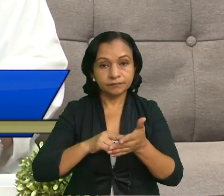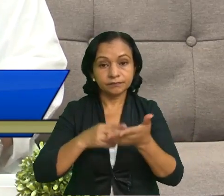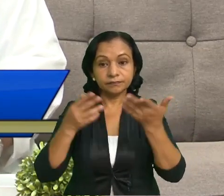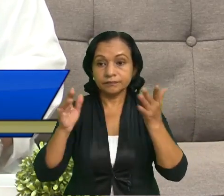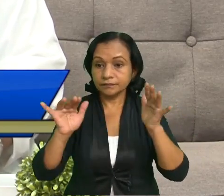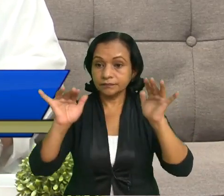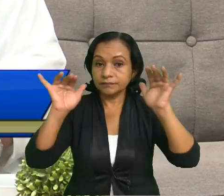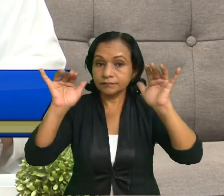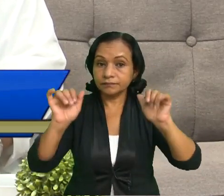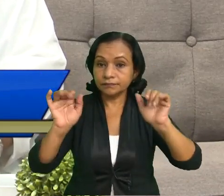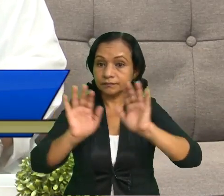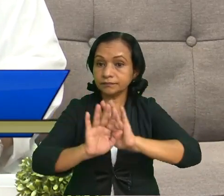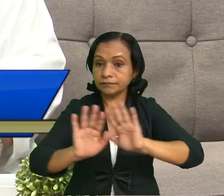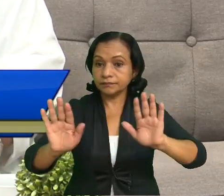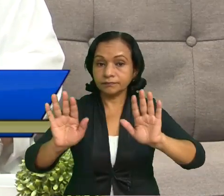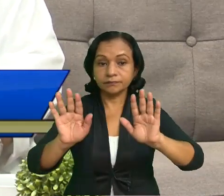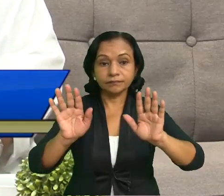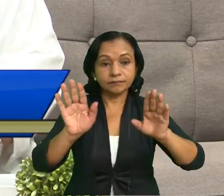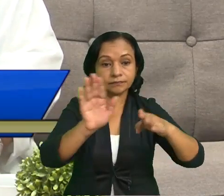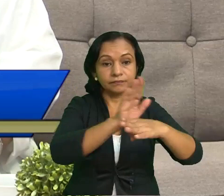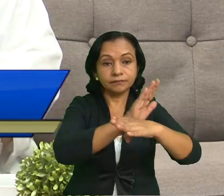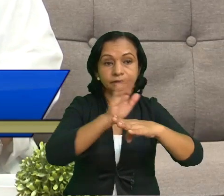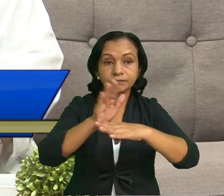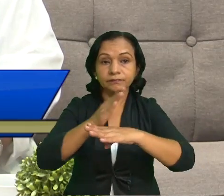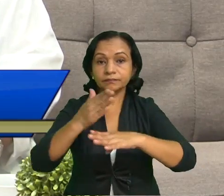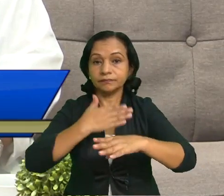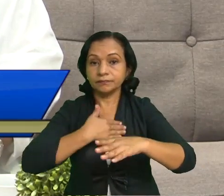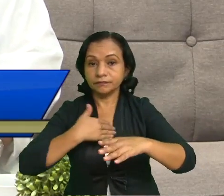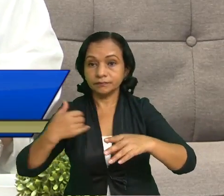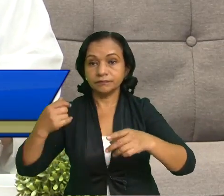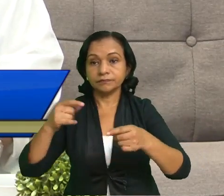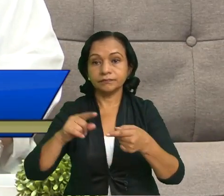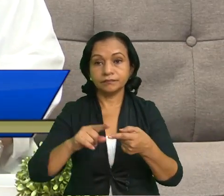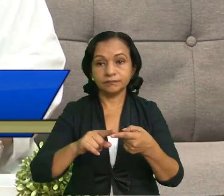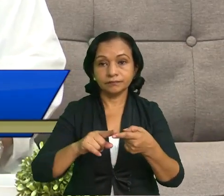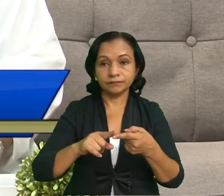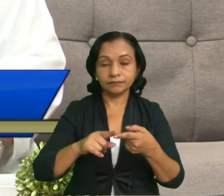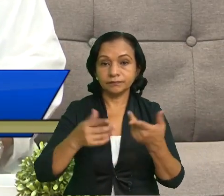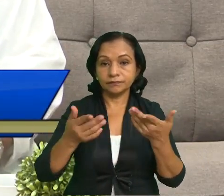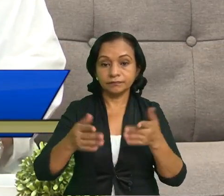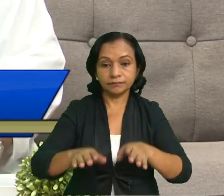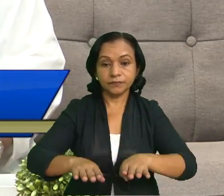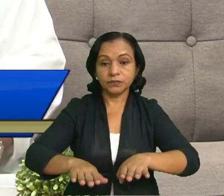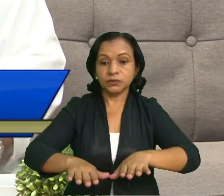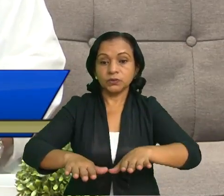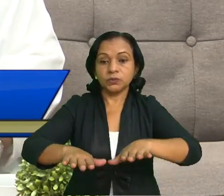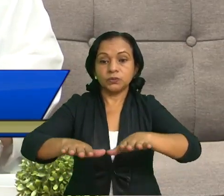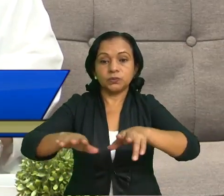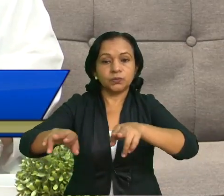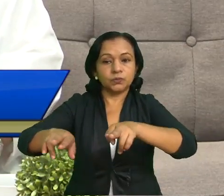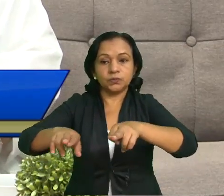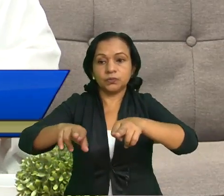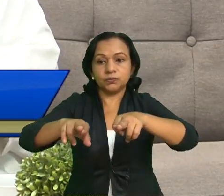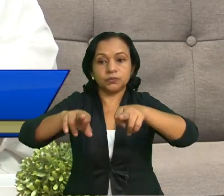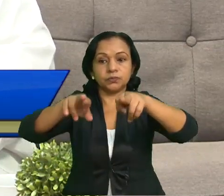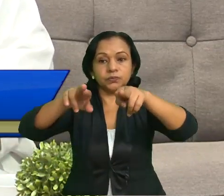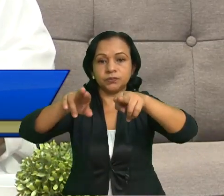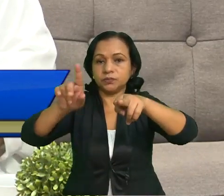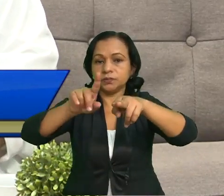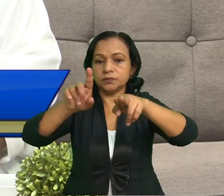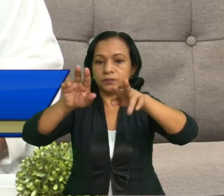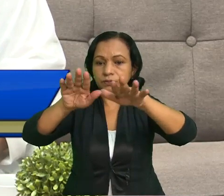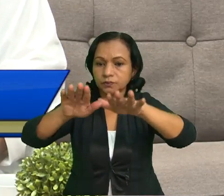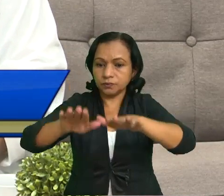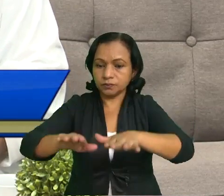condiciones de estos territorios han mejorado el agua realmente ya no está ahí están regresando para hacer la limpieza y mejora